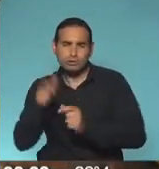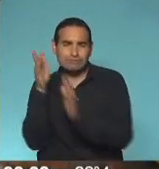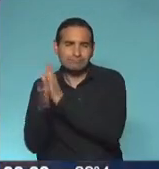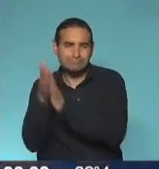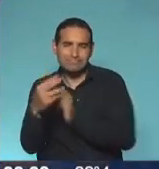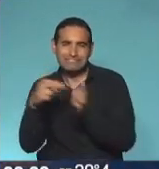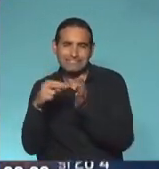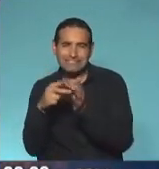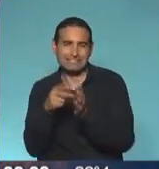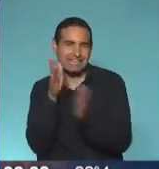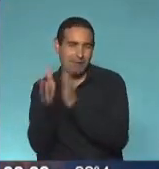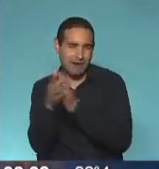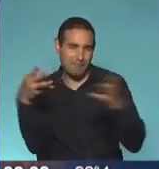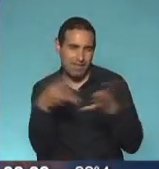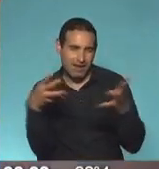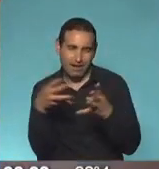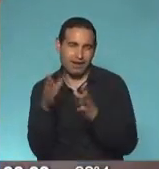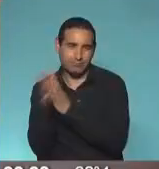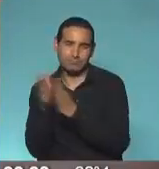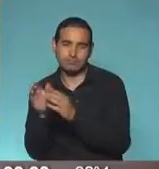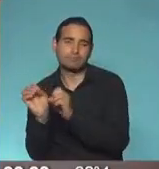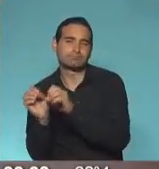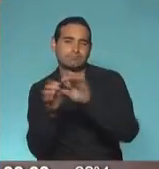que escaparon de la guerra civil hacia Turquía.